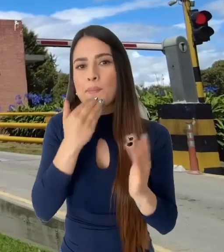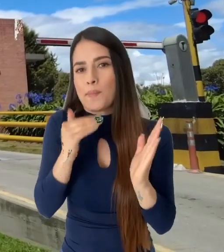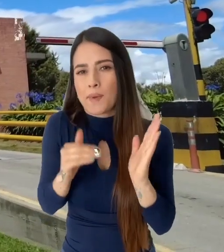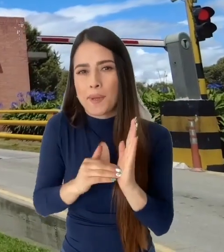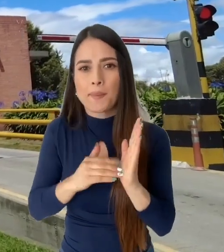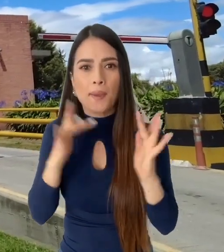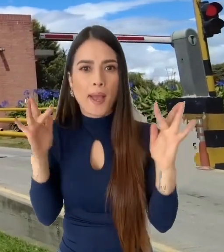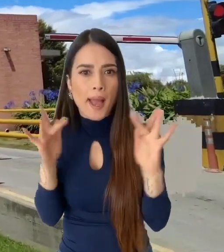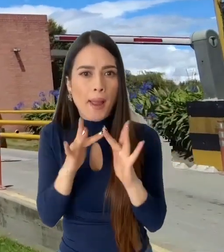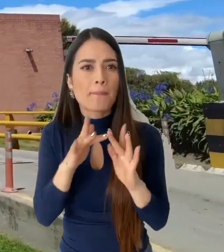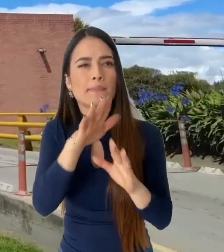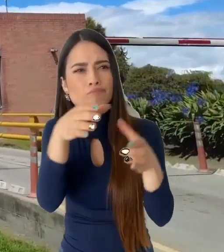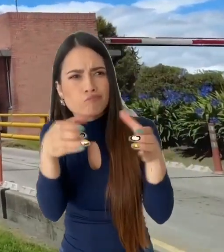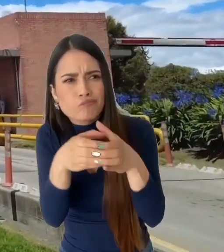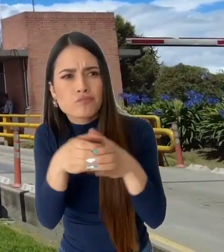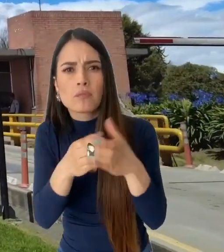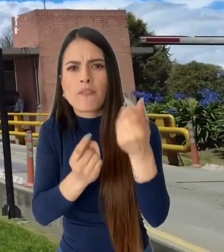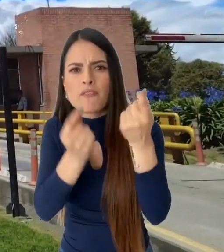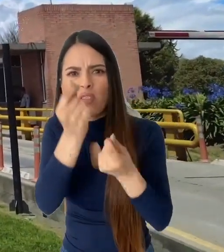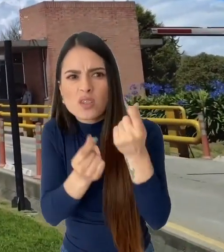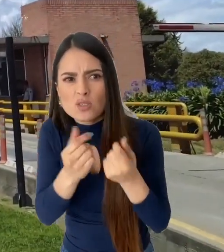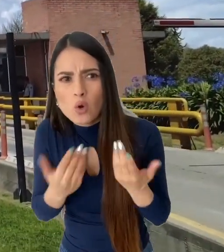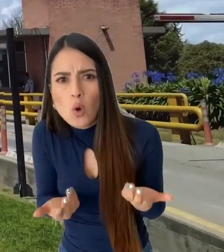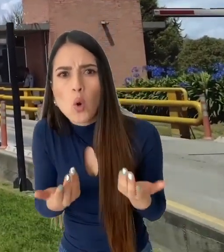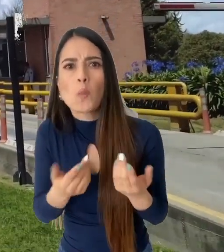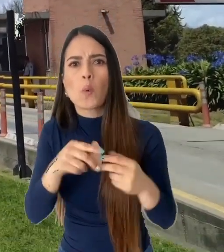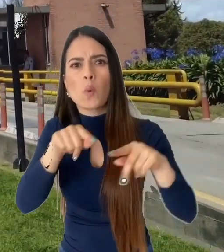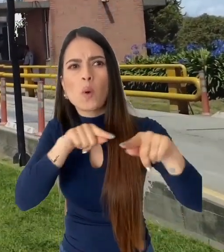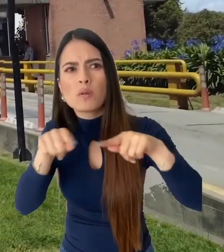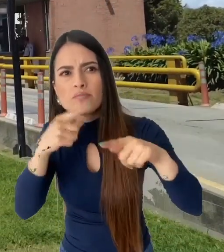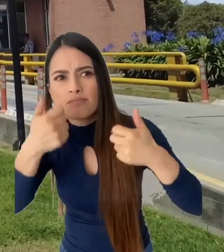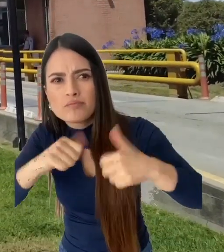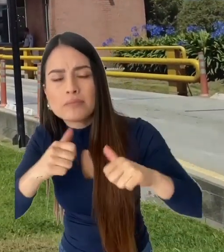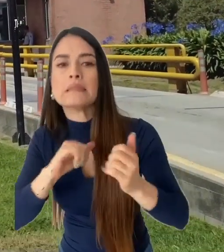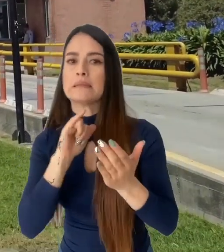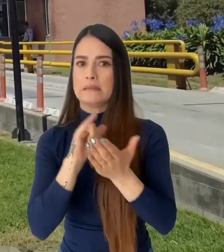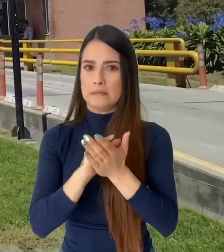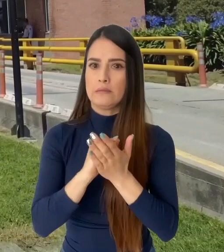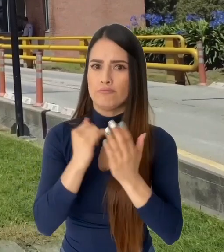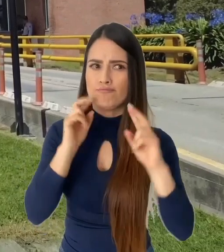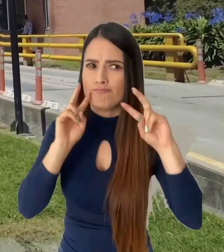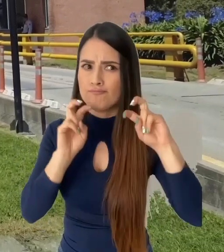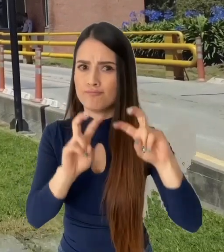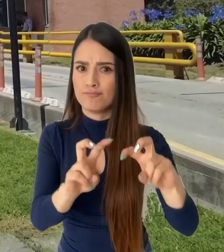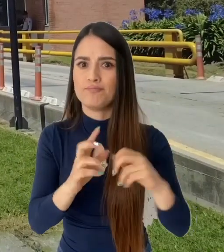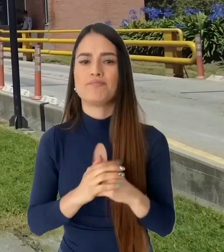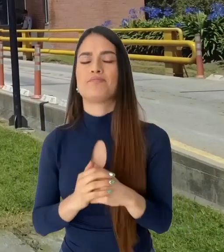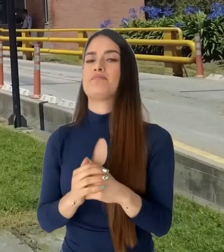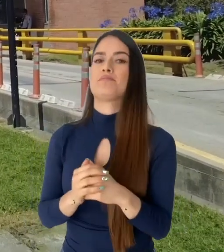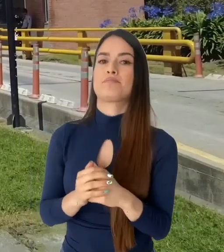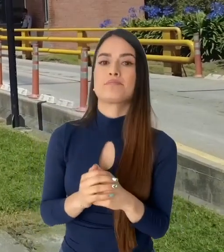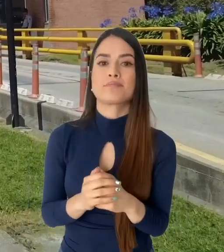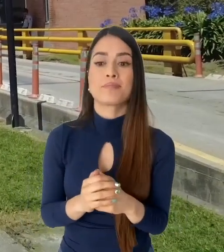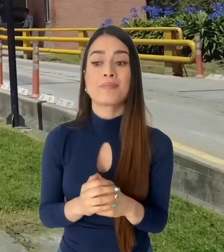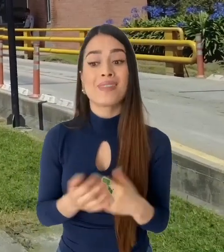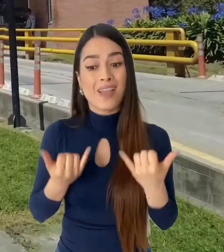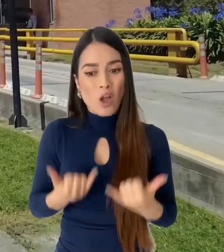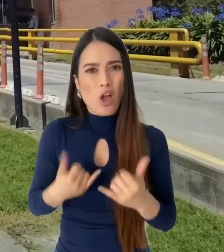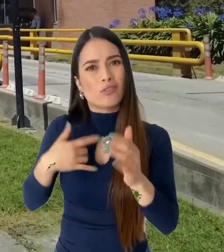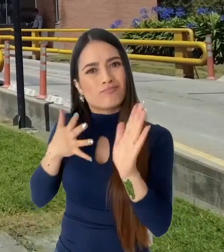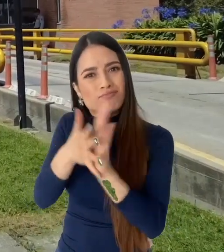la vigilancia en aspecto administrativos societarios y financieros para desarrollar esta actividad